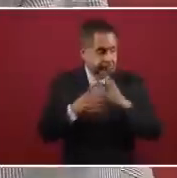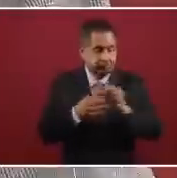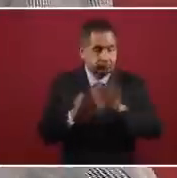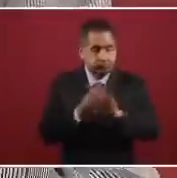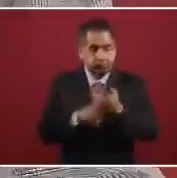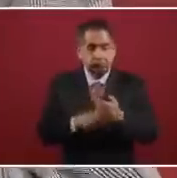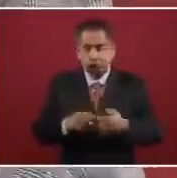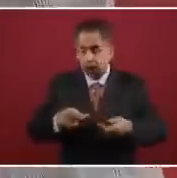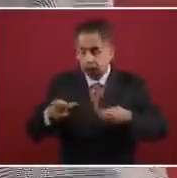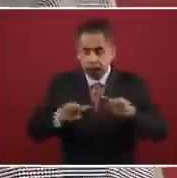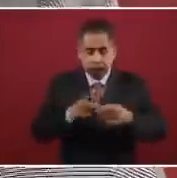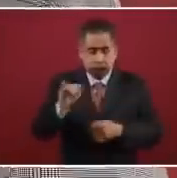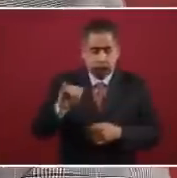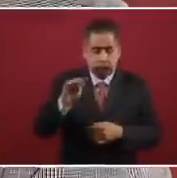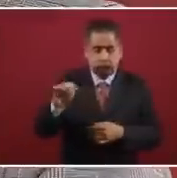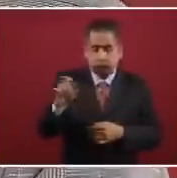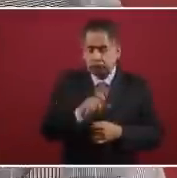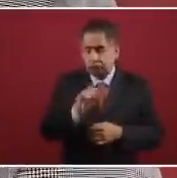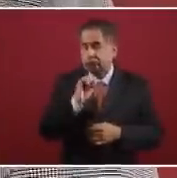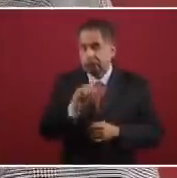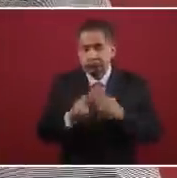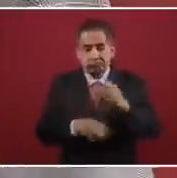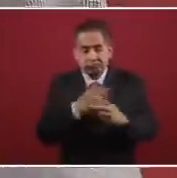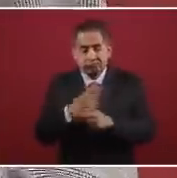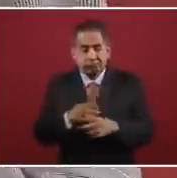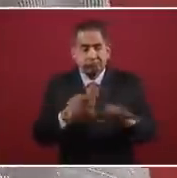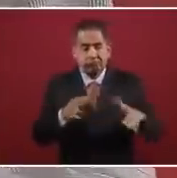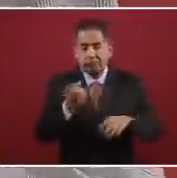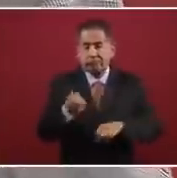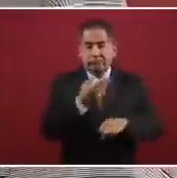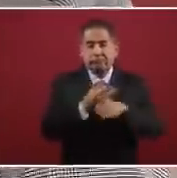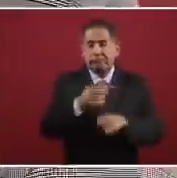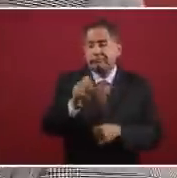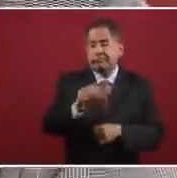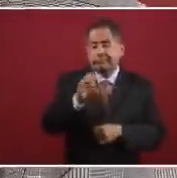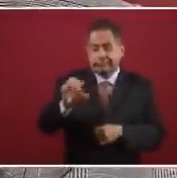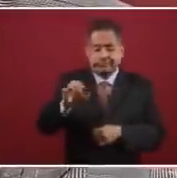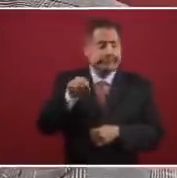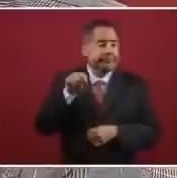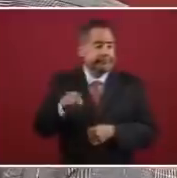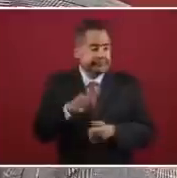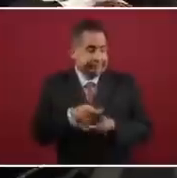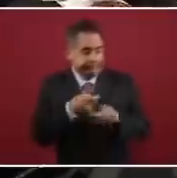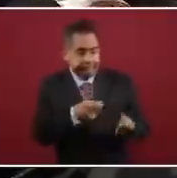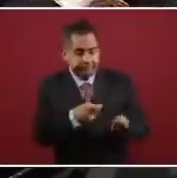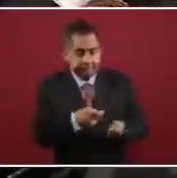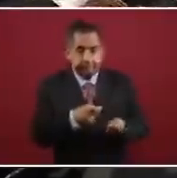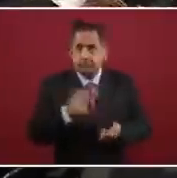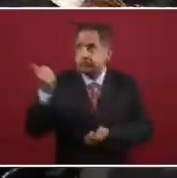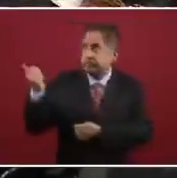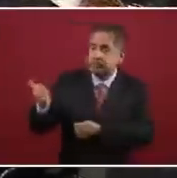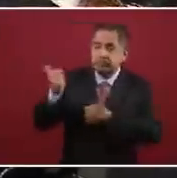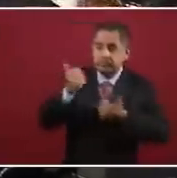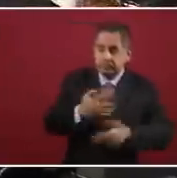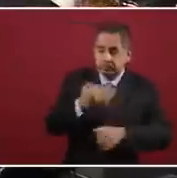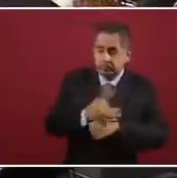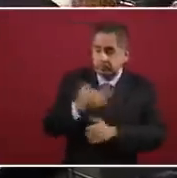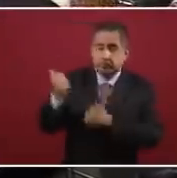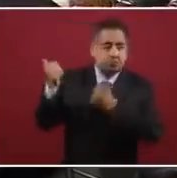programa IMEX sí es un programa de la Secretaría de Economía, es un programa que permite hacer importaciones